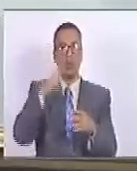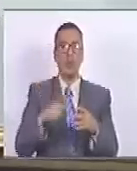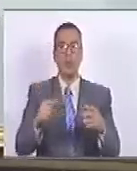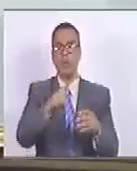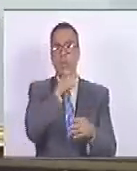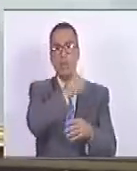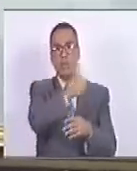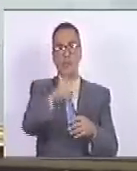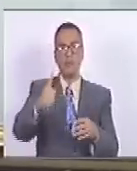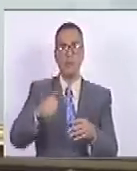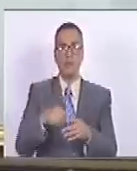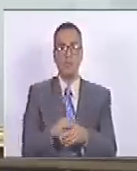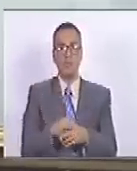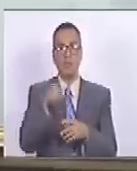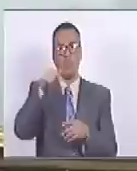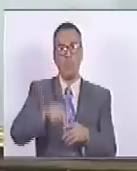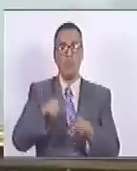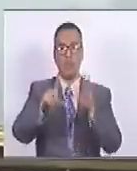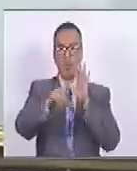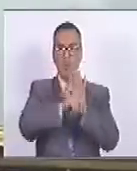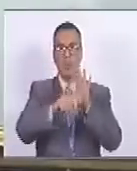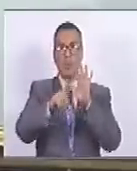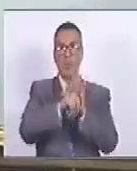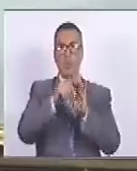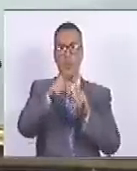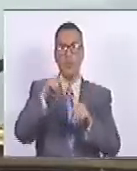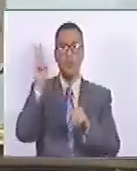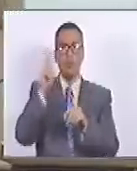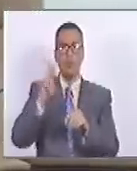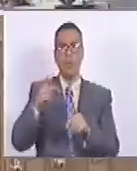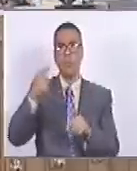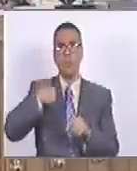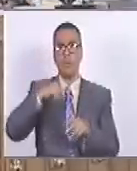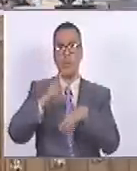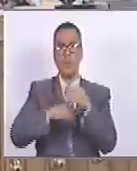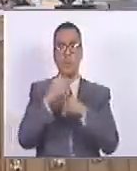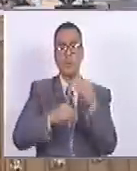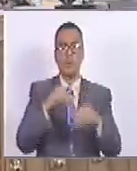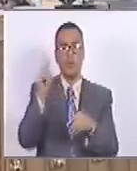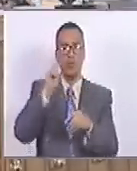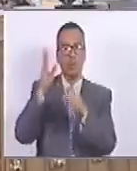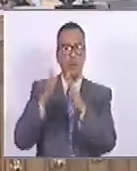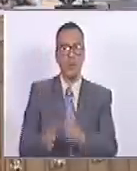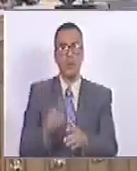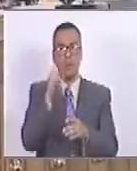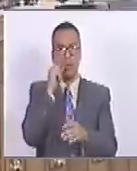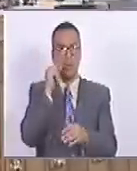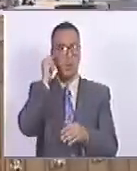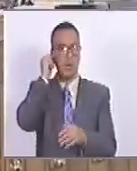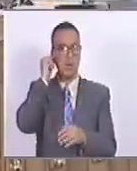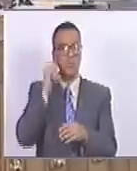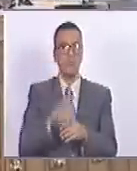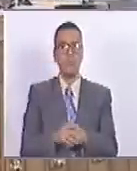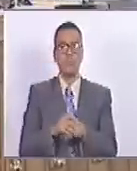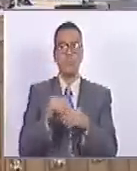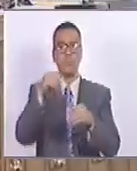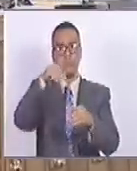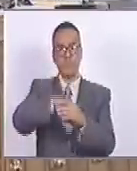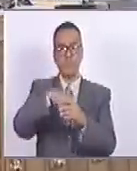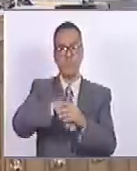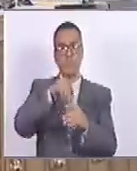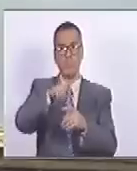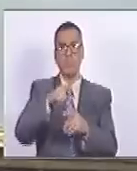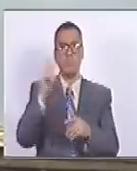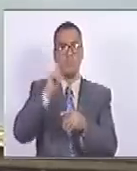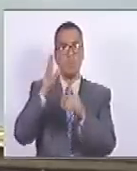todos. Pero aquí las leyes en Venezuela las hacemos los venezolanos, las venezolanas. Las elecciones